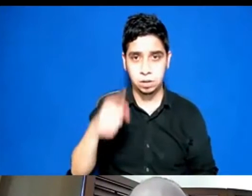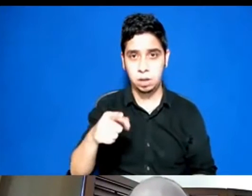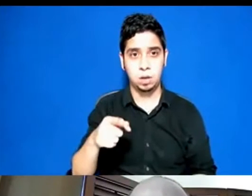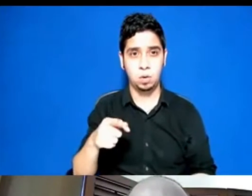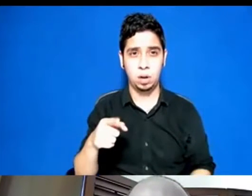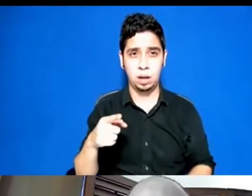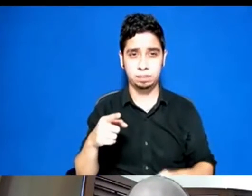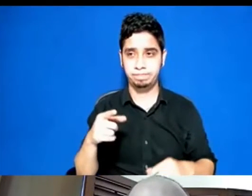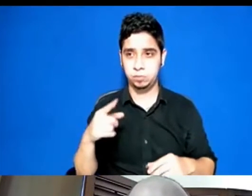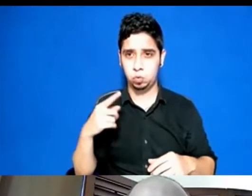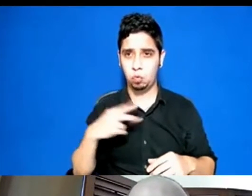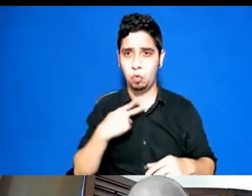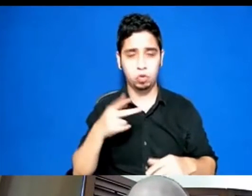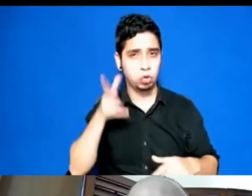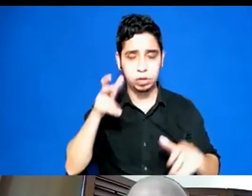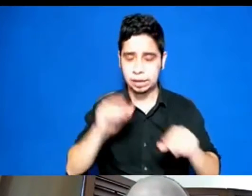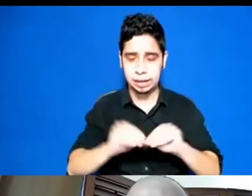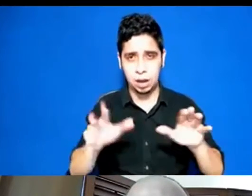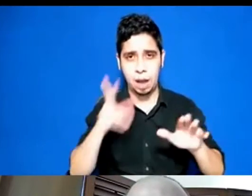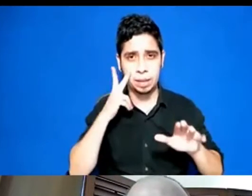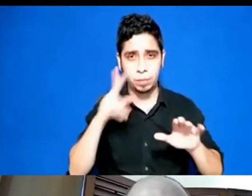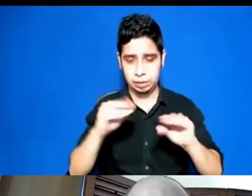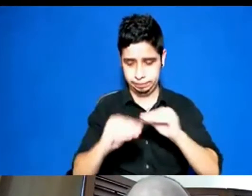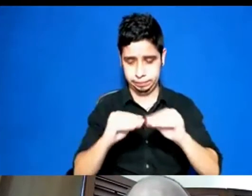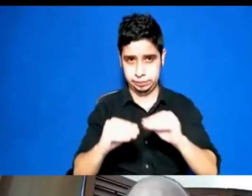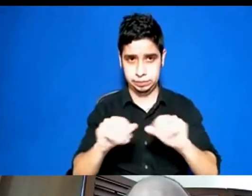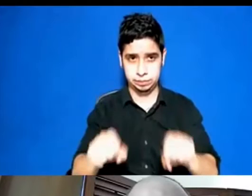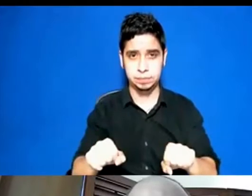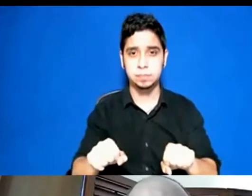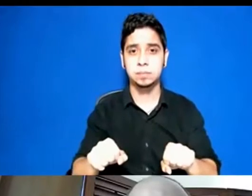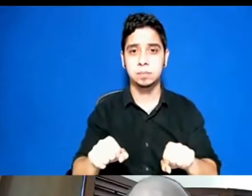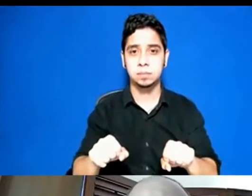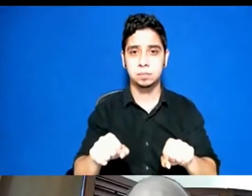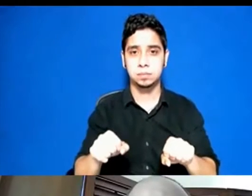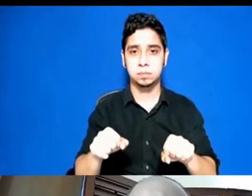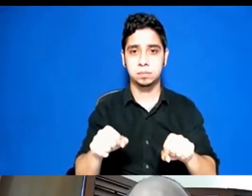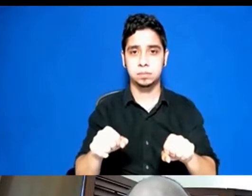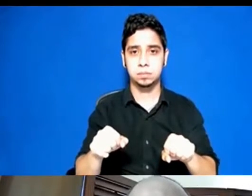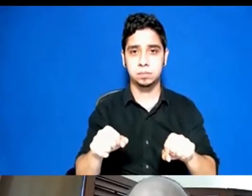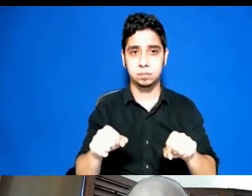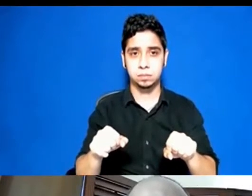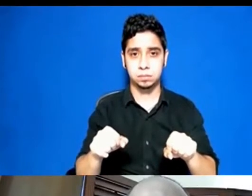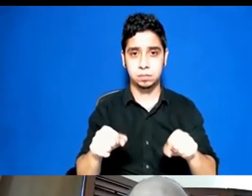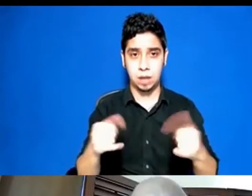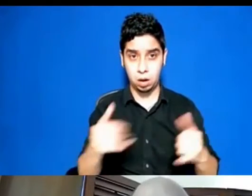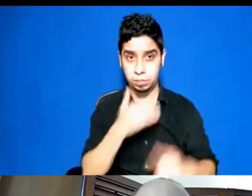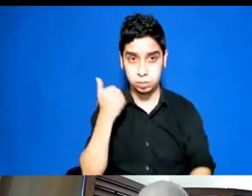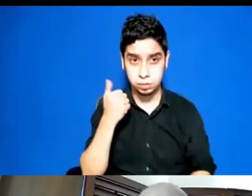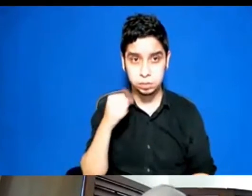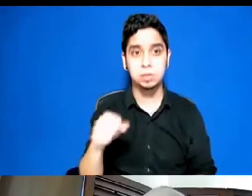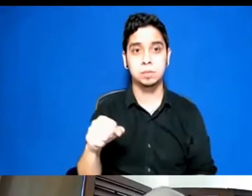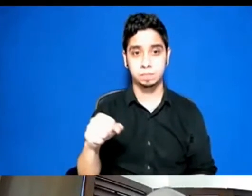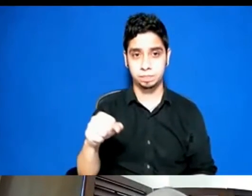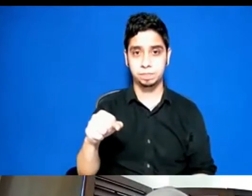tu audio, Karen. Mira a ver si puedes. No me he movido. Exacto, sí, pero quizás. Mira a ver. Ajá, ahora estás